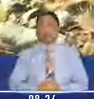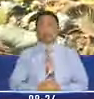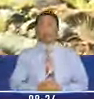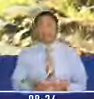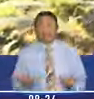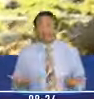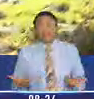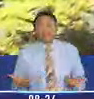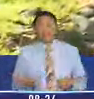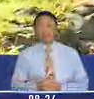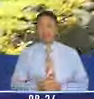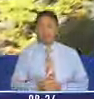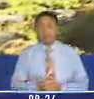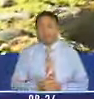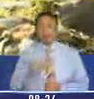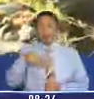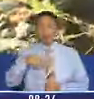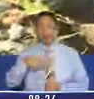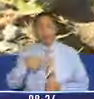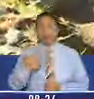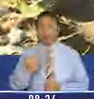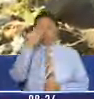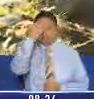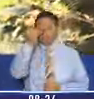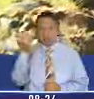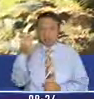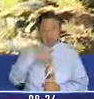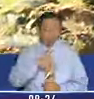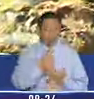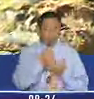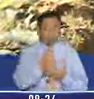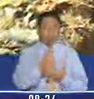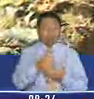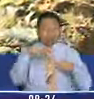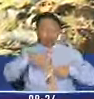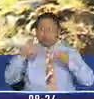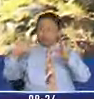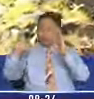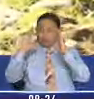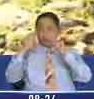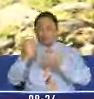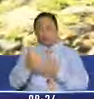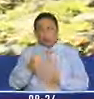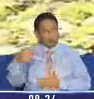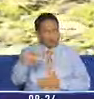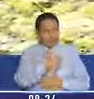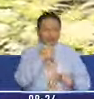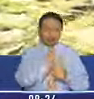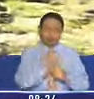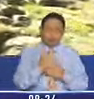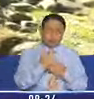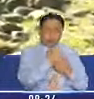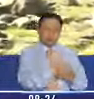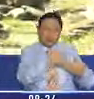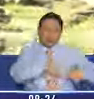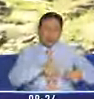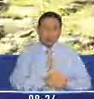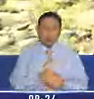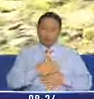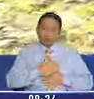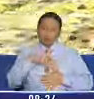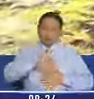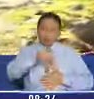Entonces, estamos realmente olvidados. Necesitamos que nos escuchen, que trabajen por nosotros también, porque nosotros